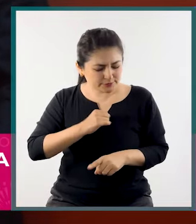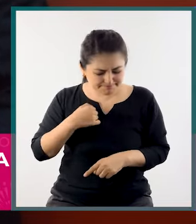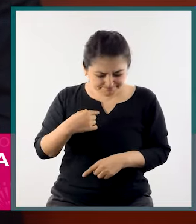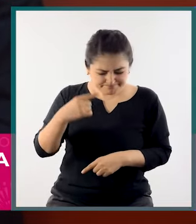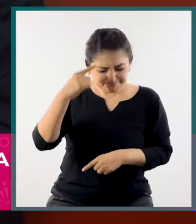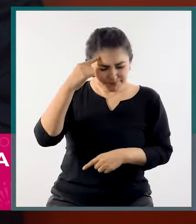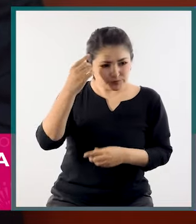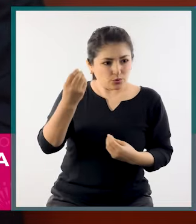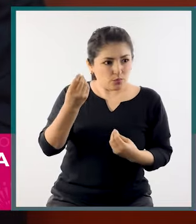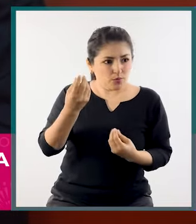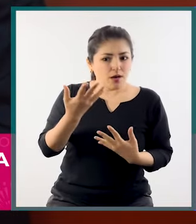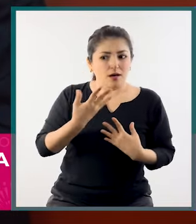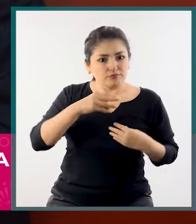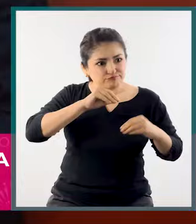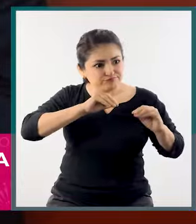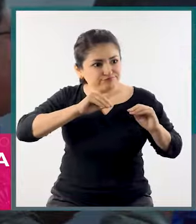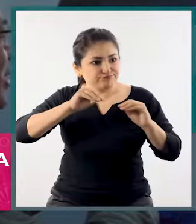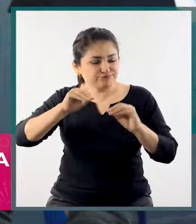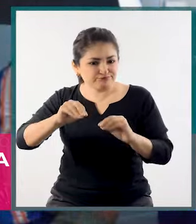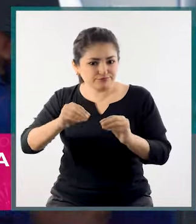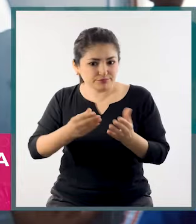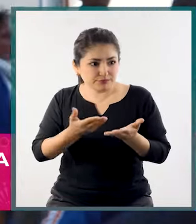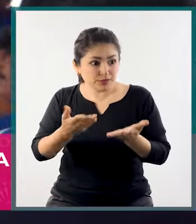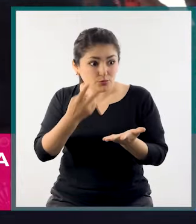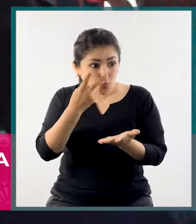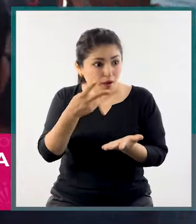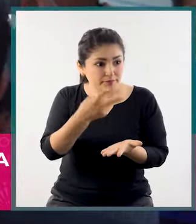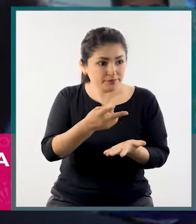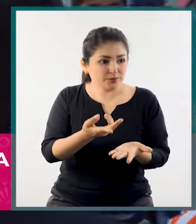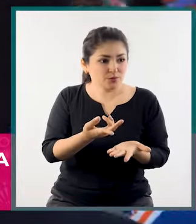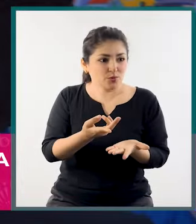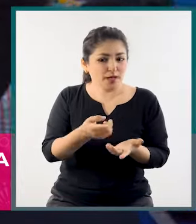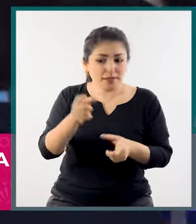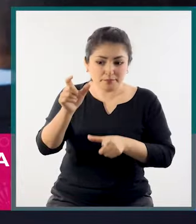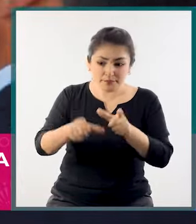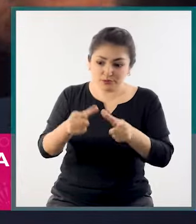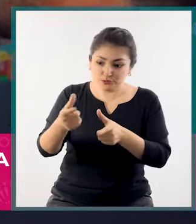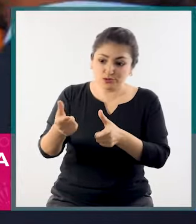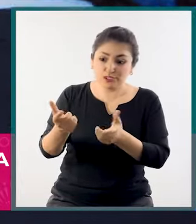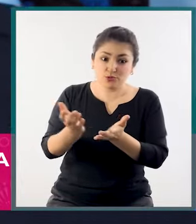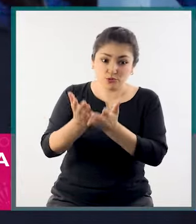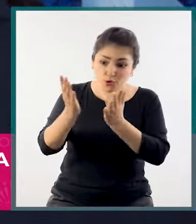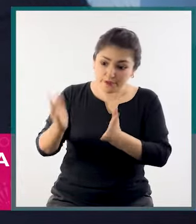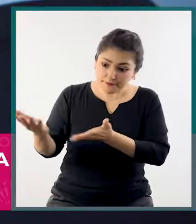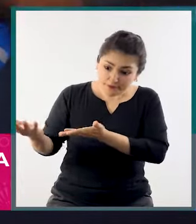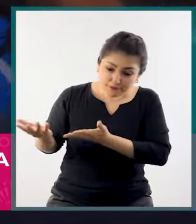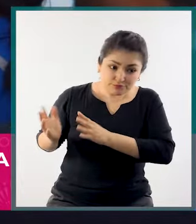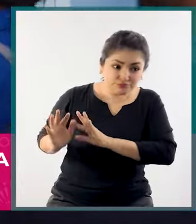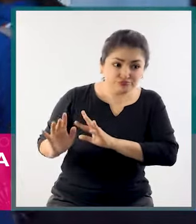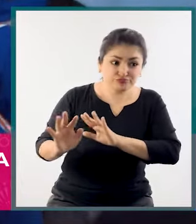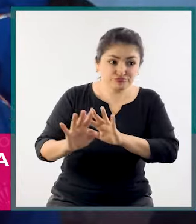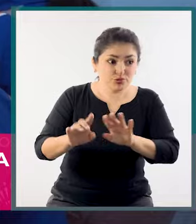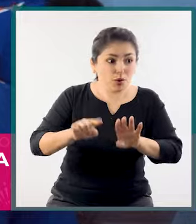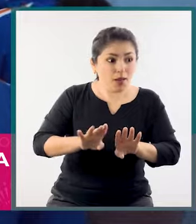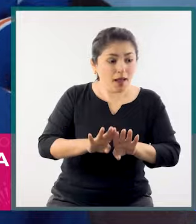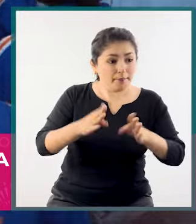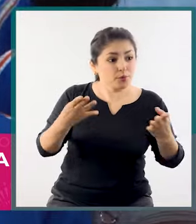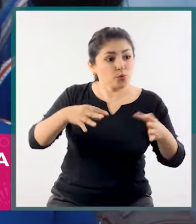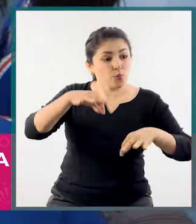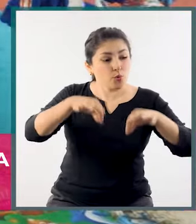hemos visto propicio pues poder intervenir en este espacio. Y como usted ha contemplado, tenemos ya la visita, está funcionando. El día de hoy también estamos